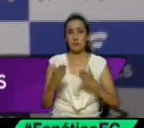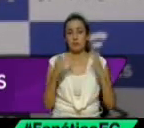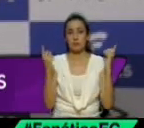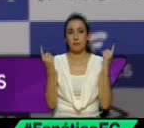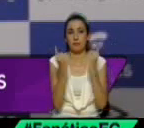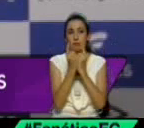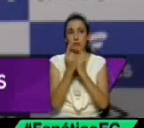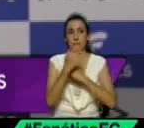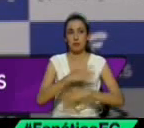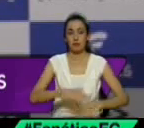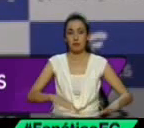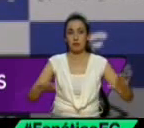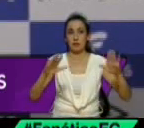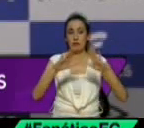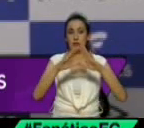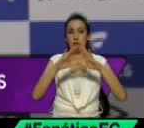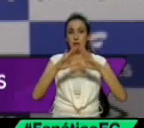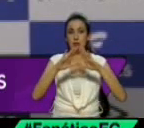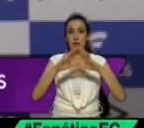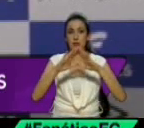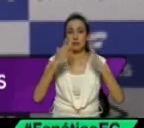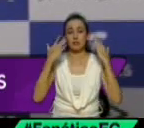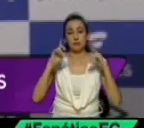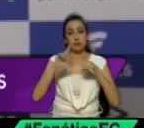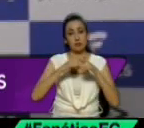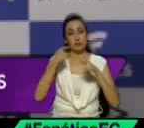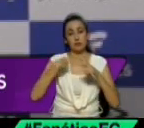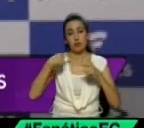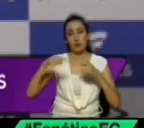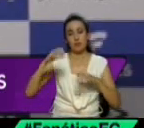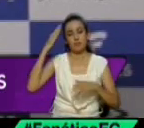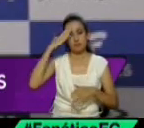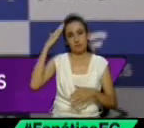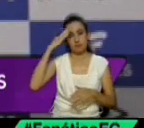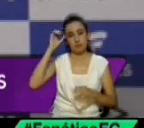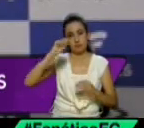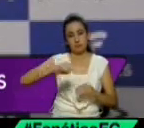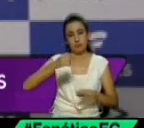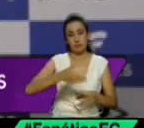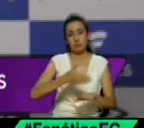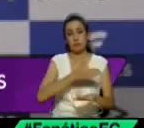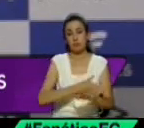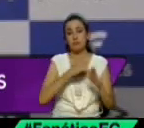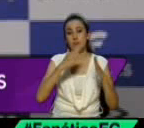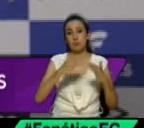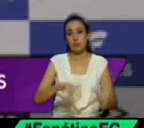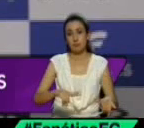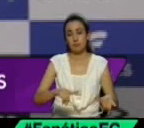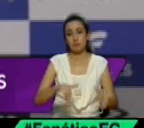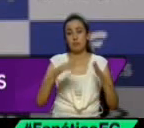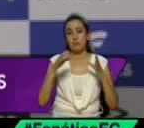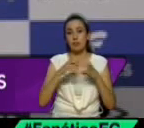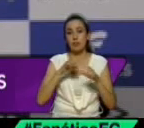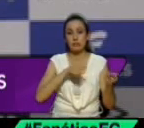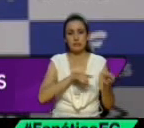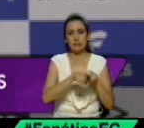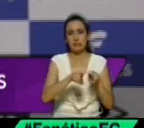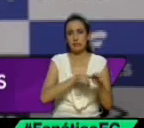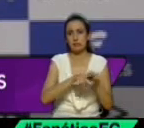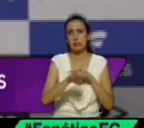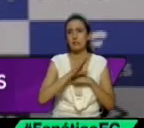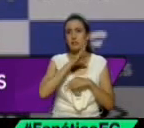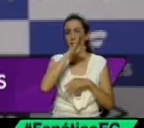Lennon, de Fellaini. Entonces tengo conocimiento que es un club que siempre está compitiendo, un club que siempre